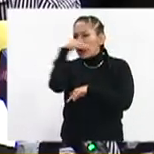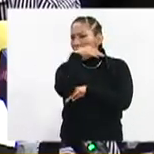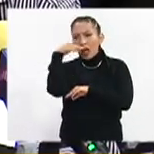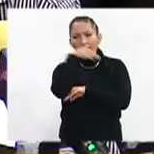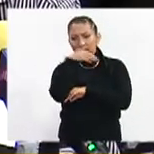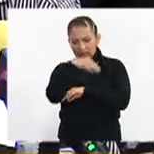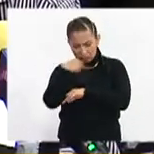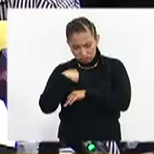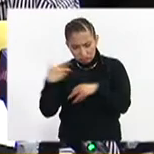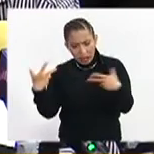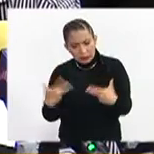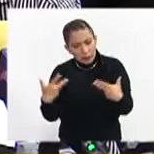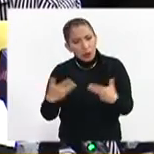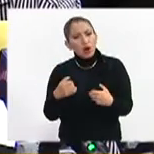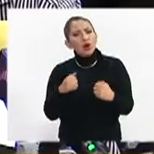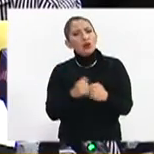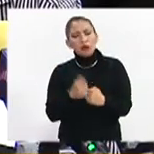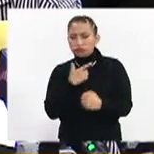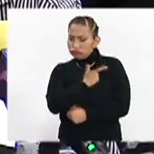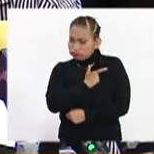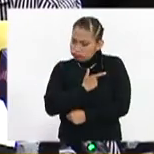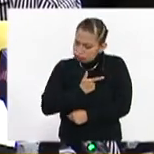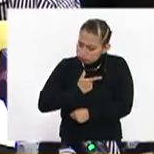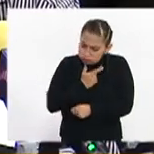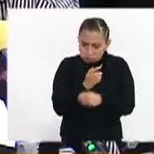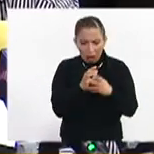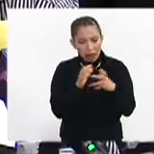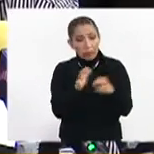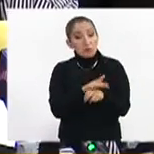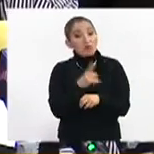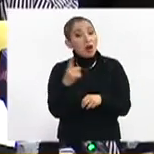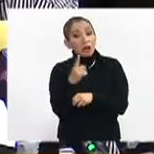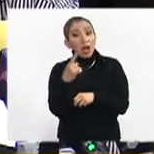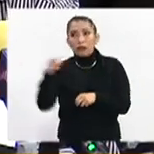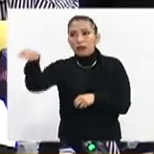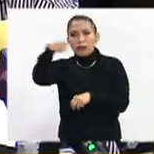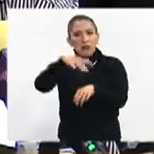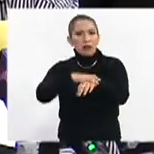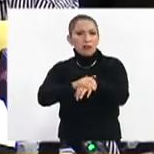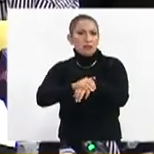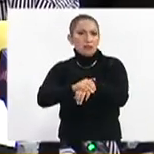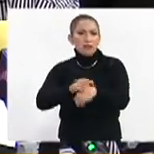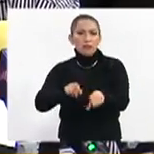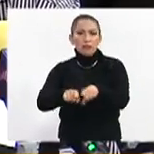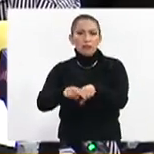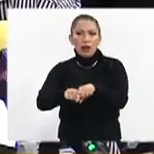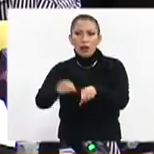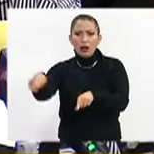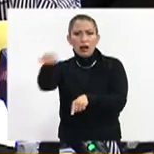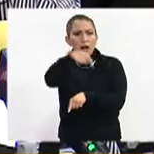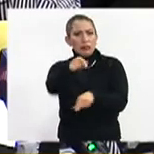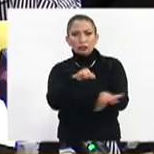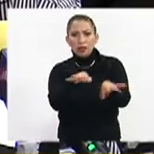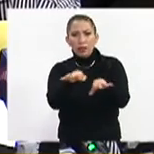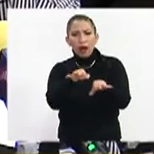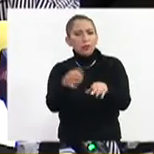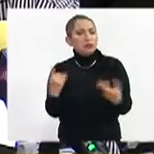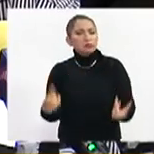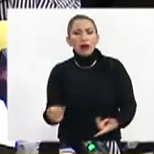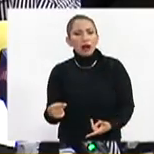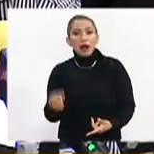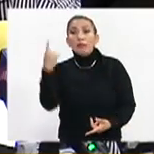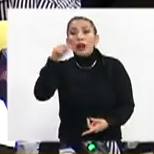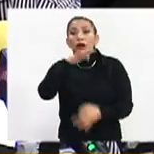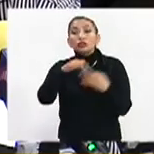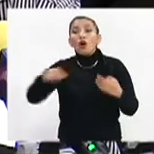Lo hacemos con muchísimo gusto porque son nuestros hermanos y trabajamos